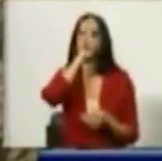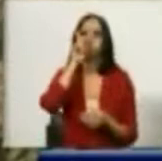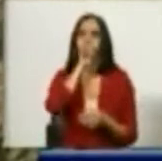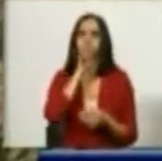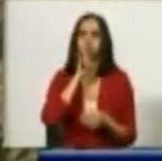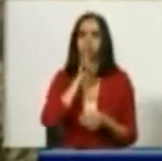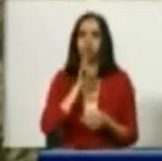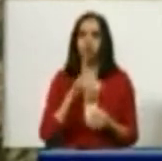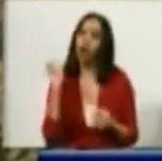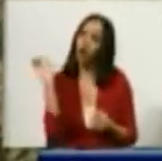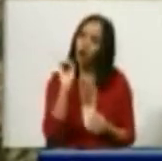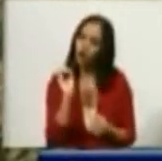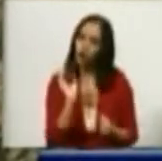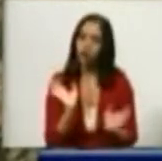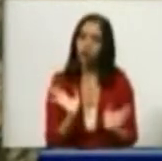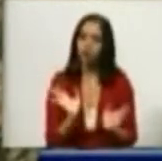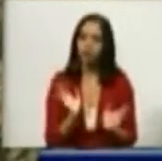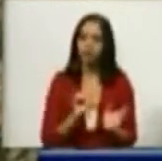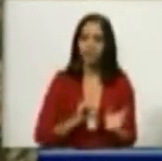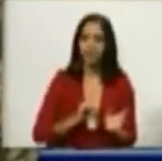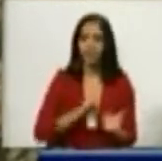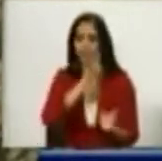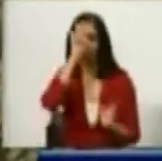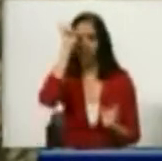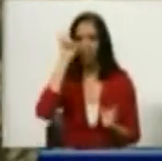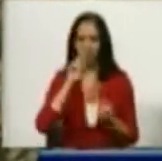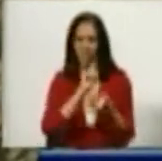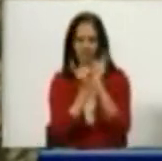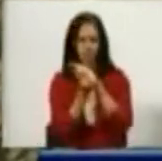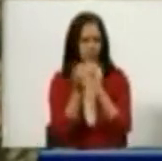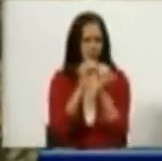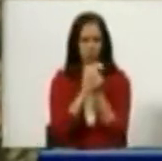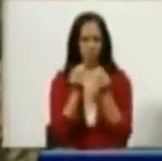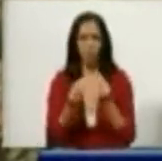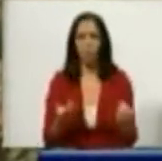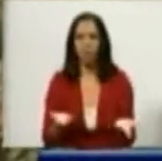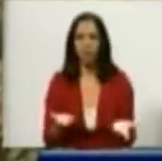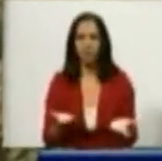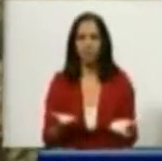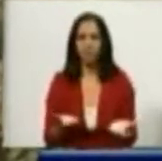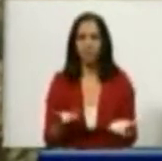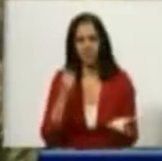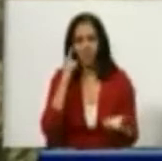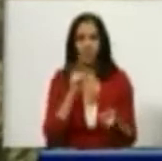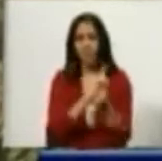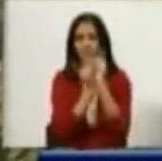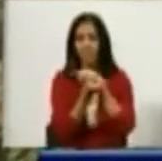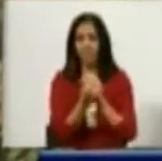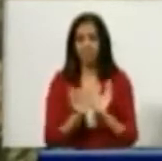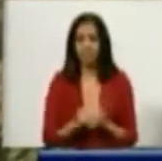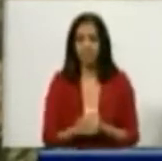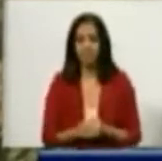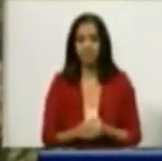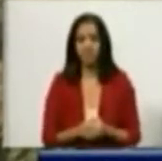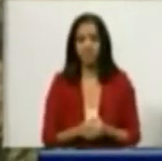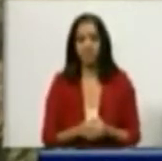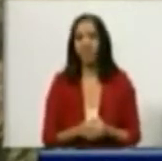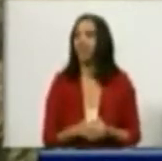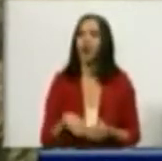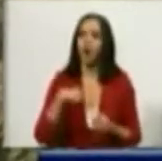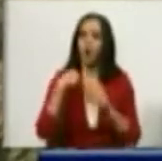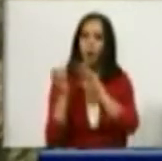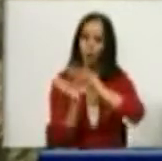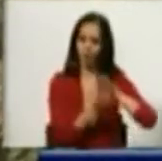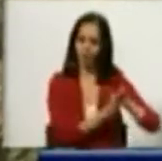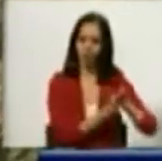o ella o el espíritu maligno la tiene a ella cómo será Yo creo que es al revés el patriota zarandajo nos informa